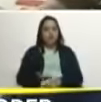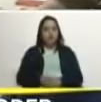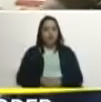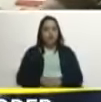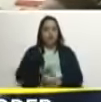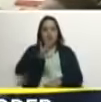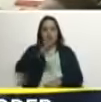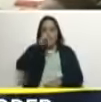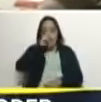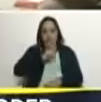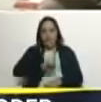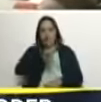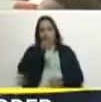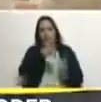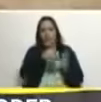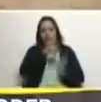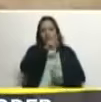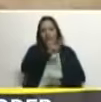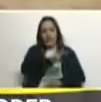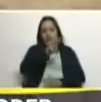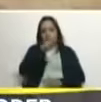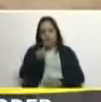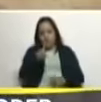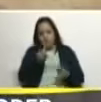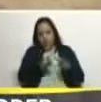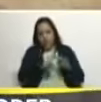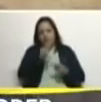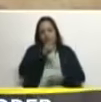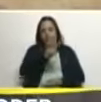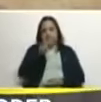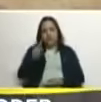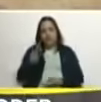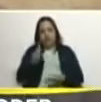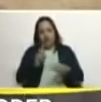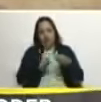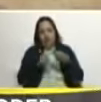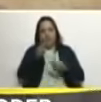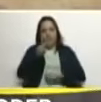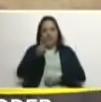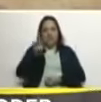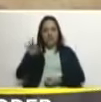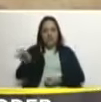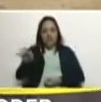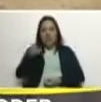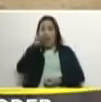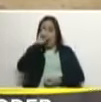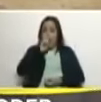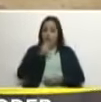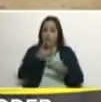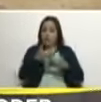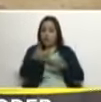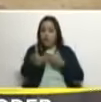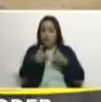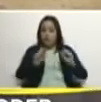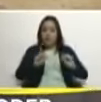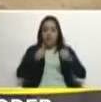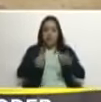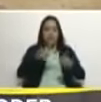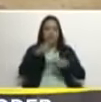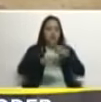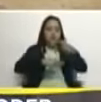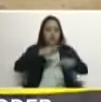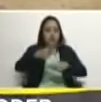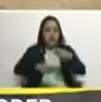tres años, 2021, 2022, 2023, los años del inicio de un